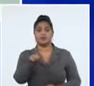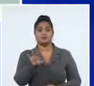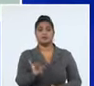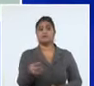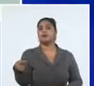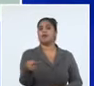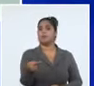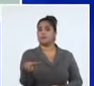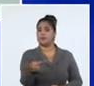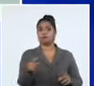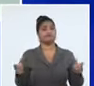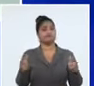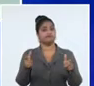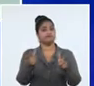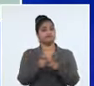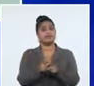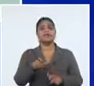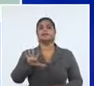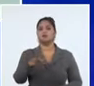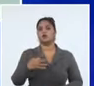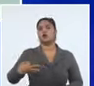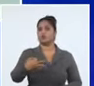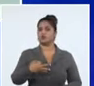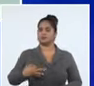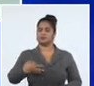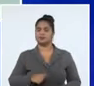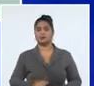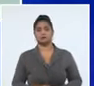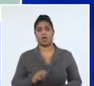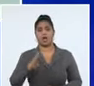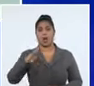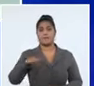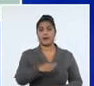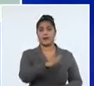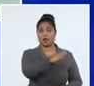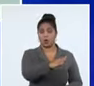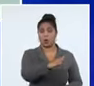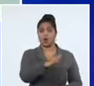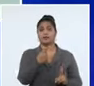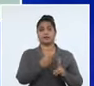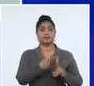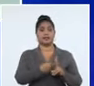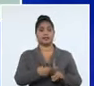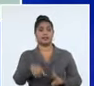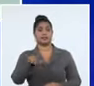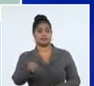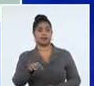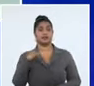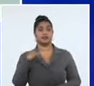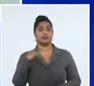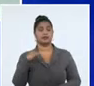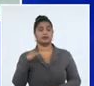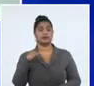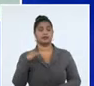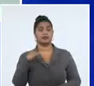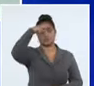10 municipios, ahí lo tienen, Baracoa con 11, Yatera 6, Imías 4, San Antonio del Sur 3,